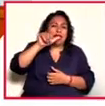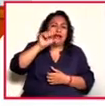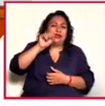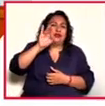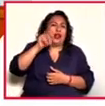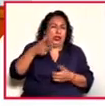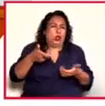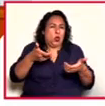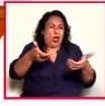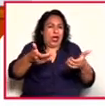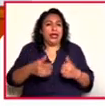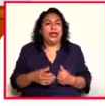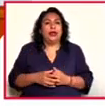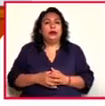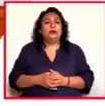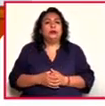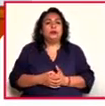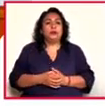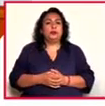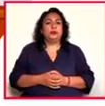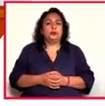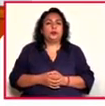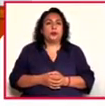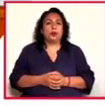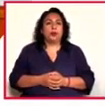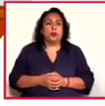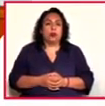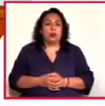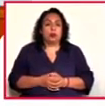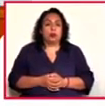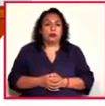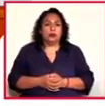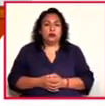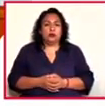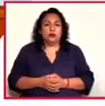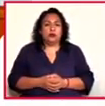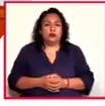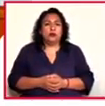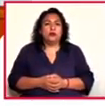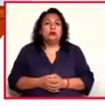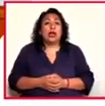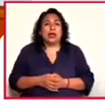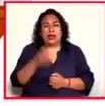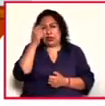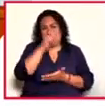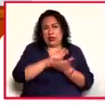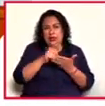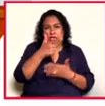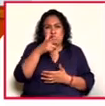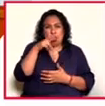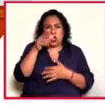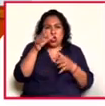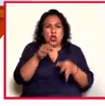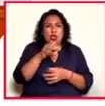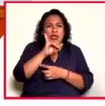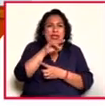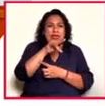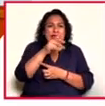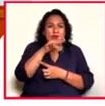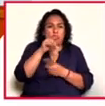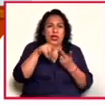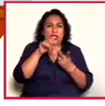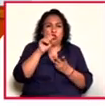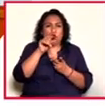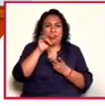eres famosa. Sigo siendo la misma de siempre. Es un guion original de Inés Morales y de Susana Quirós. A ellas las